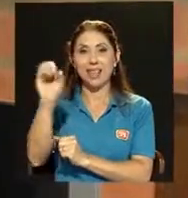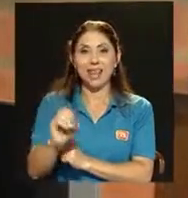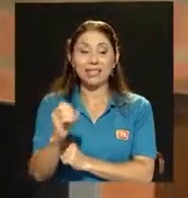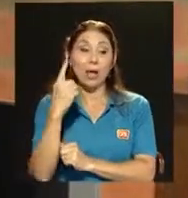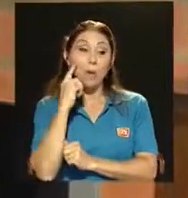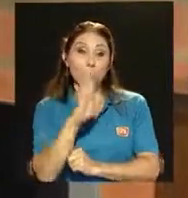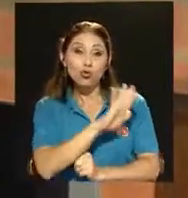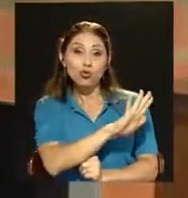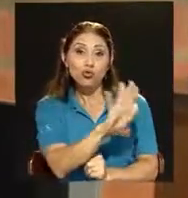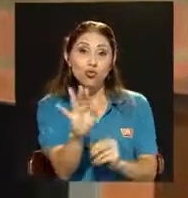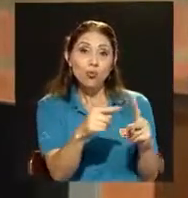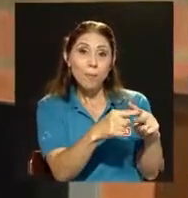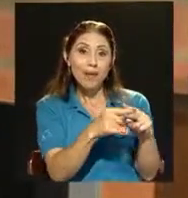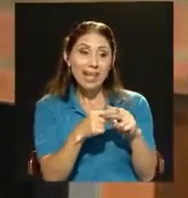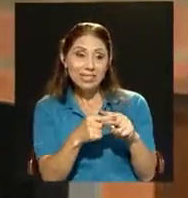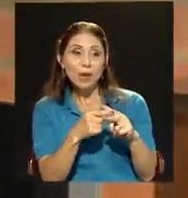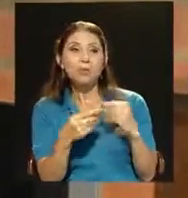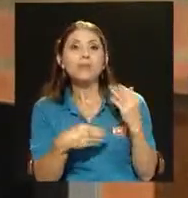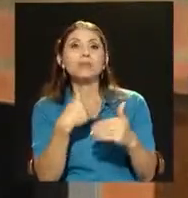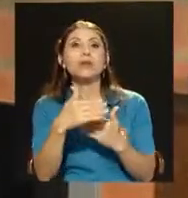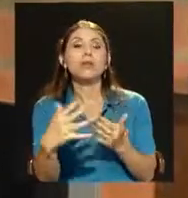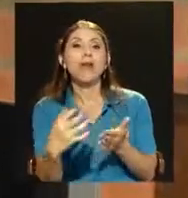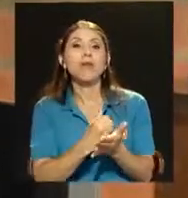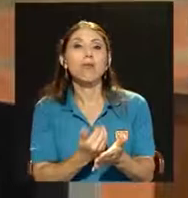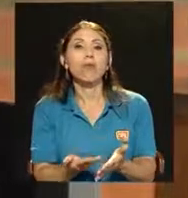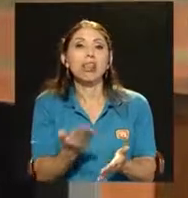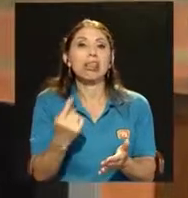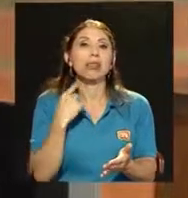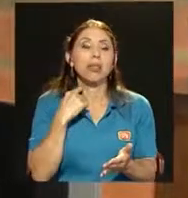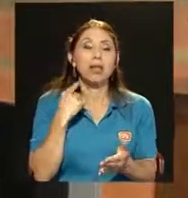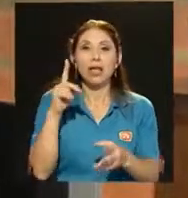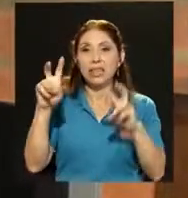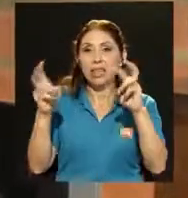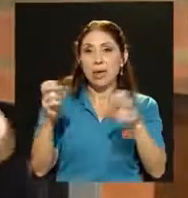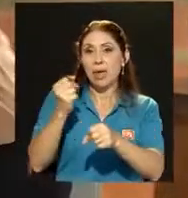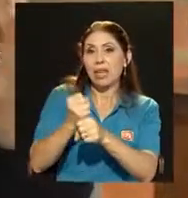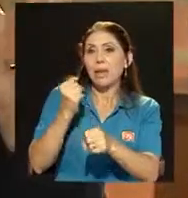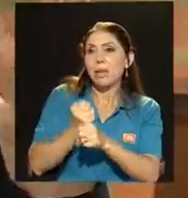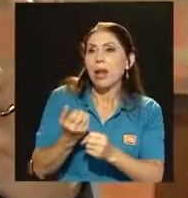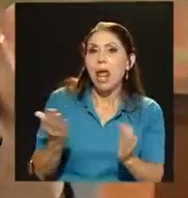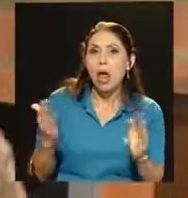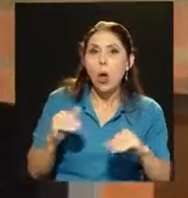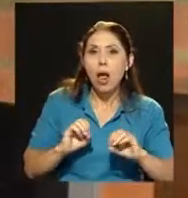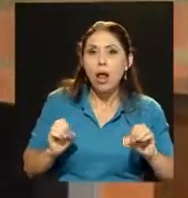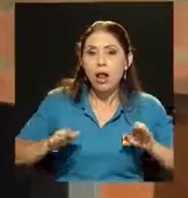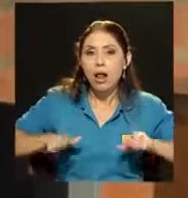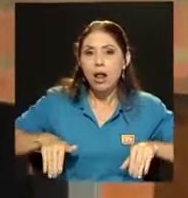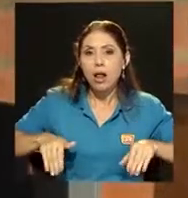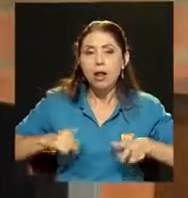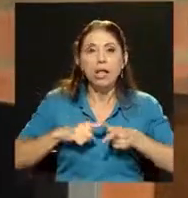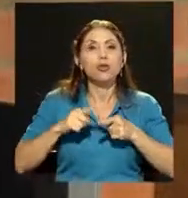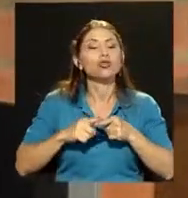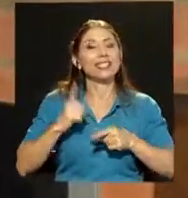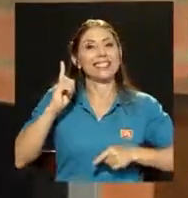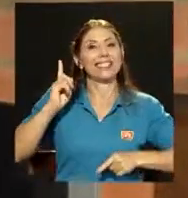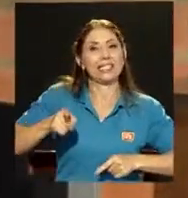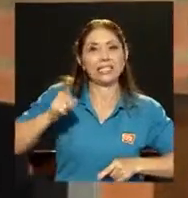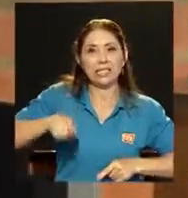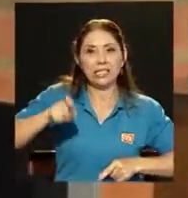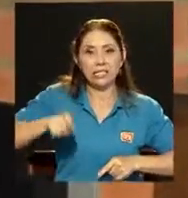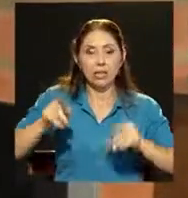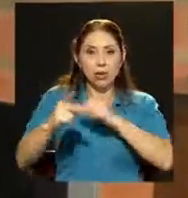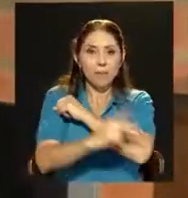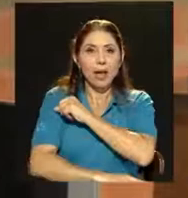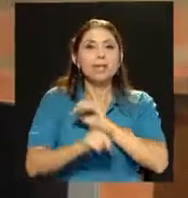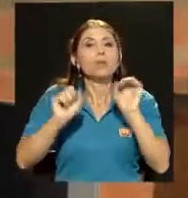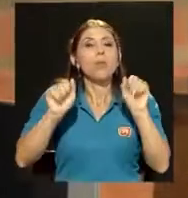¿verdad? El tema del empleo. Entonces, es imperativo, ¿verdad?, que a nivel de país se pueda llegar a un consenso para hacer el